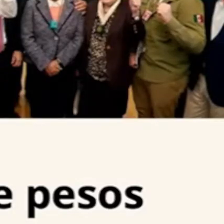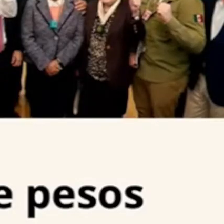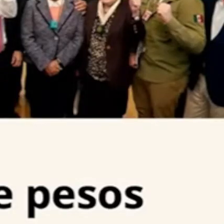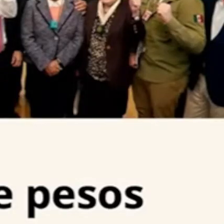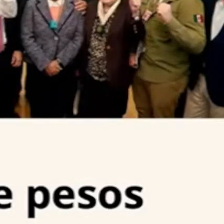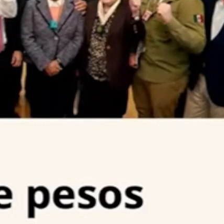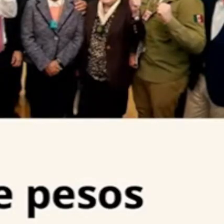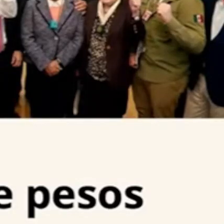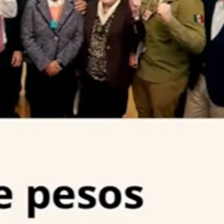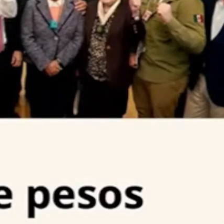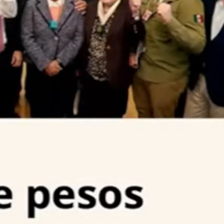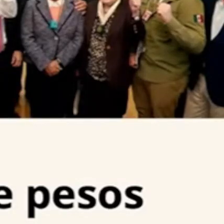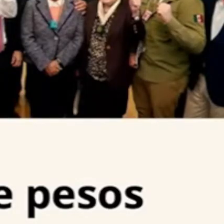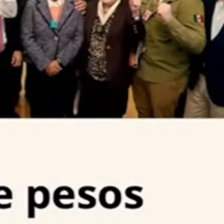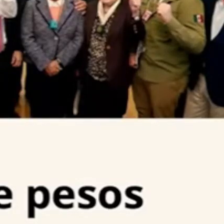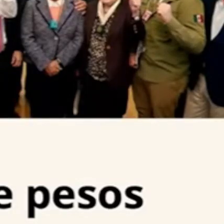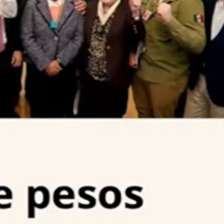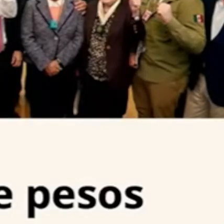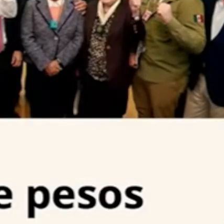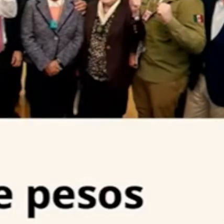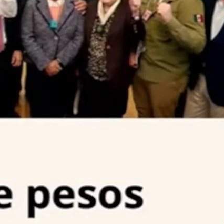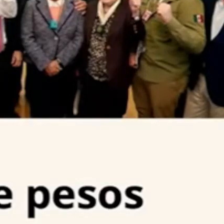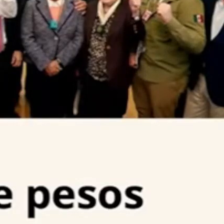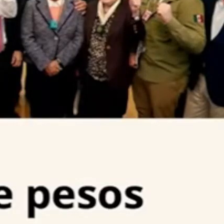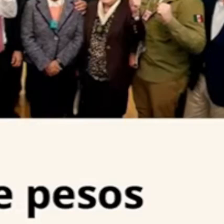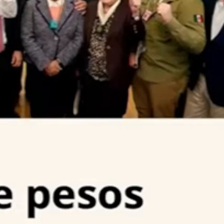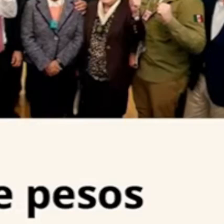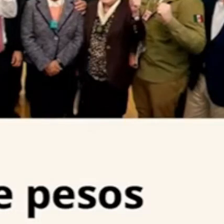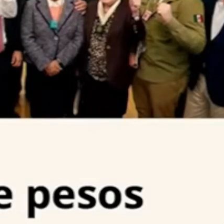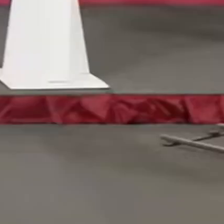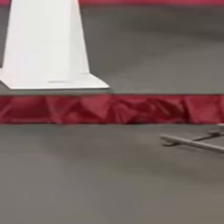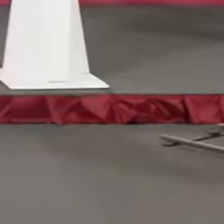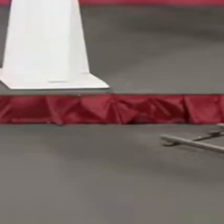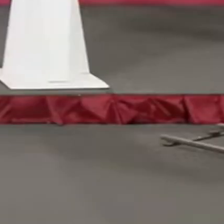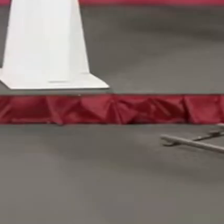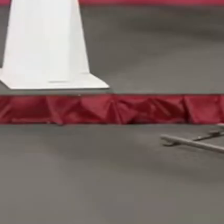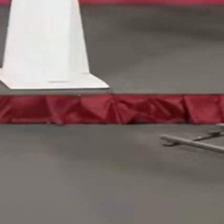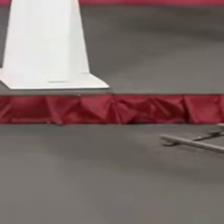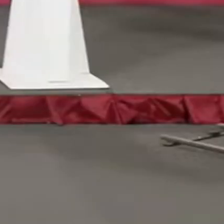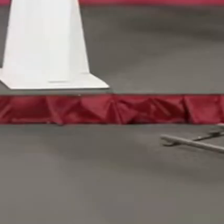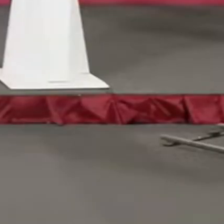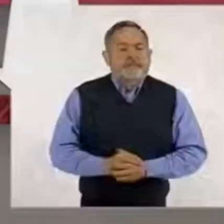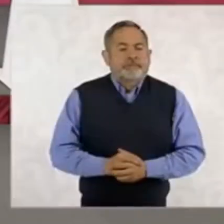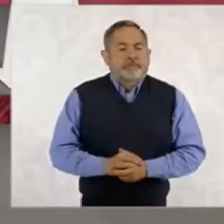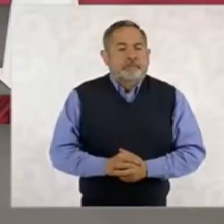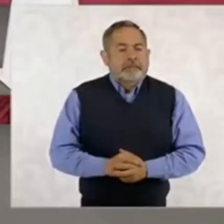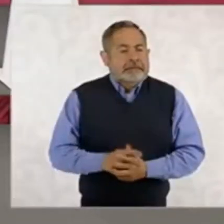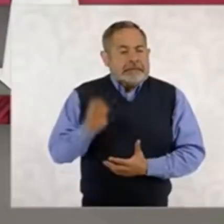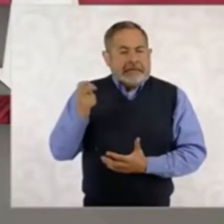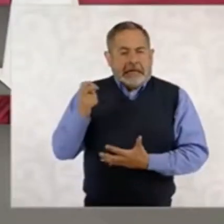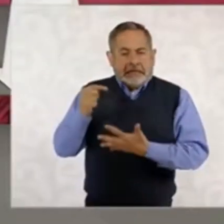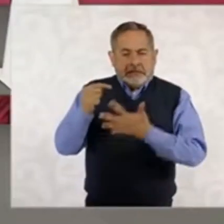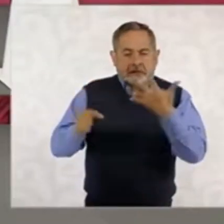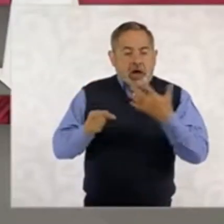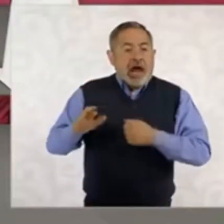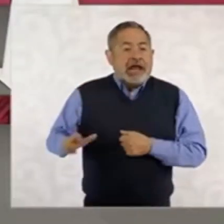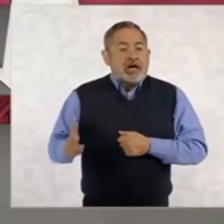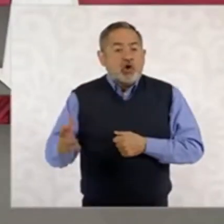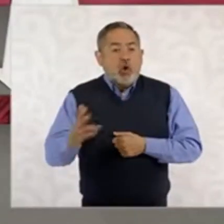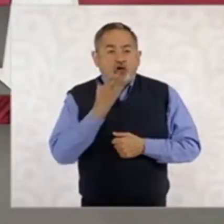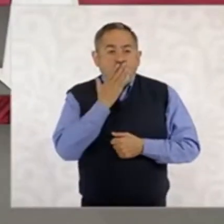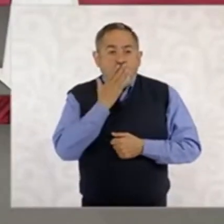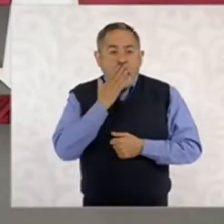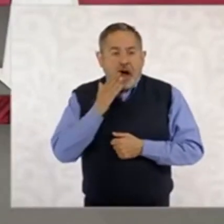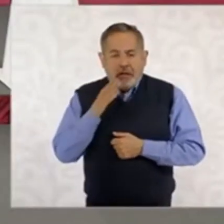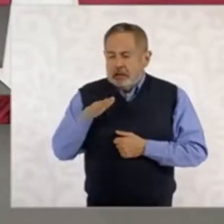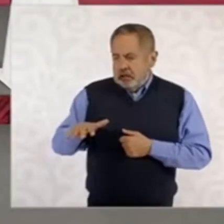Esto entonces va a llevar a cabo una inversión de 1,500 millones de pesos. Eso es lo que se va a hacer en el río Sonora y creo que por